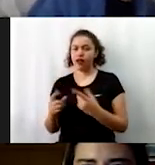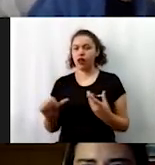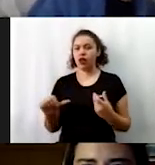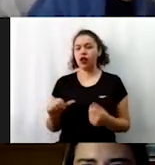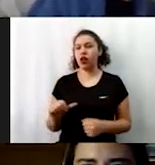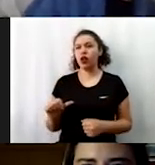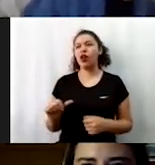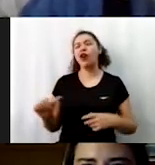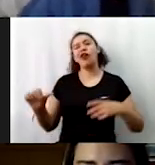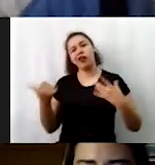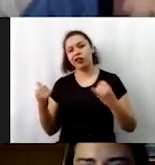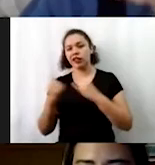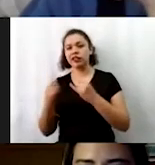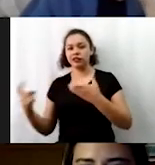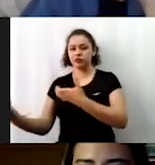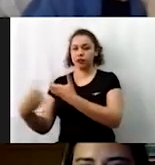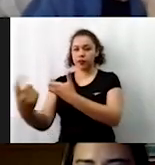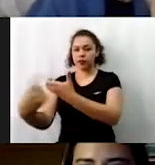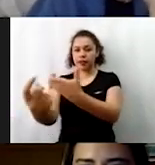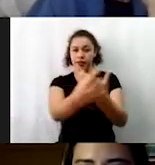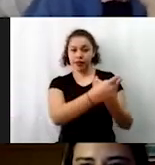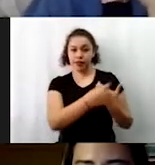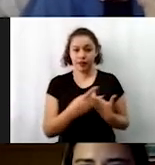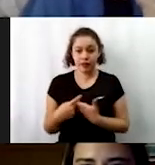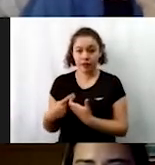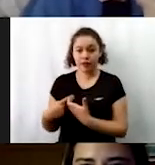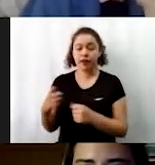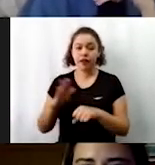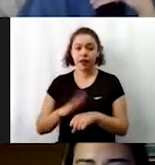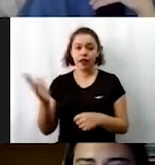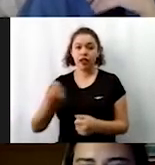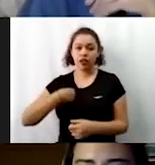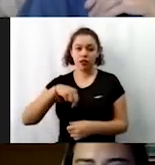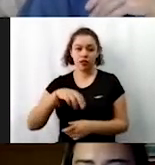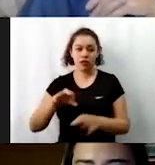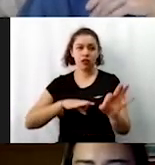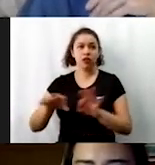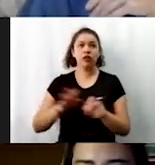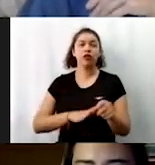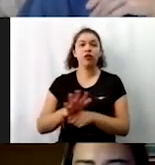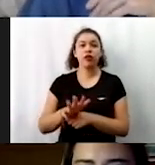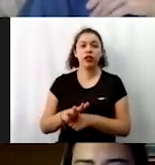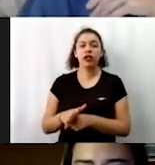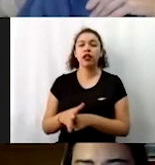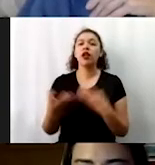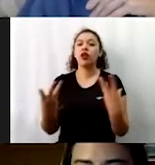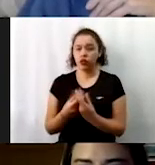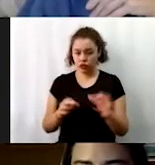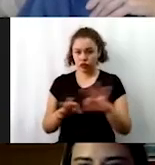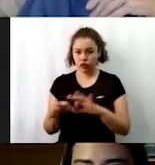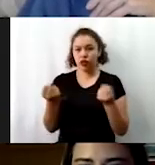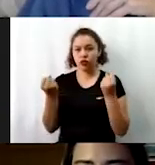pues sí, otras instancias y nuestro trabajo pues es trabajarlo, ¿no?